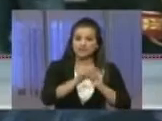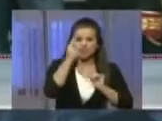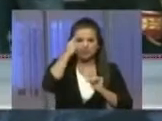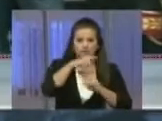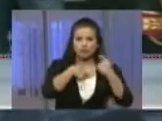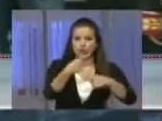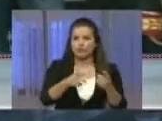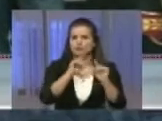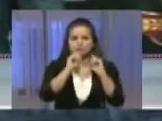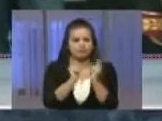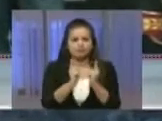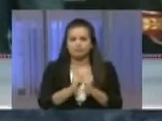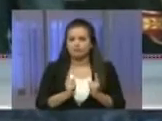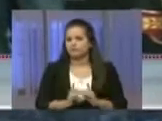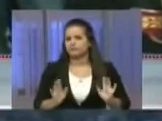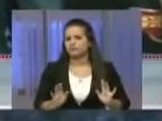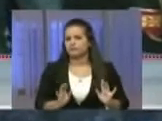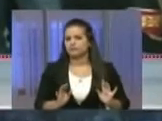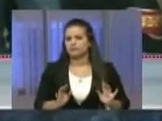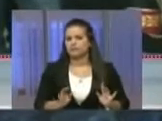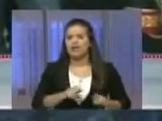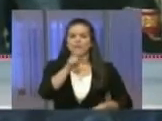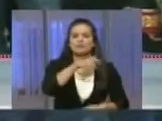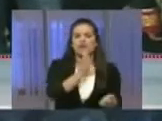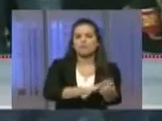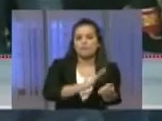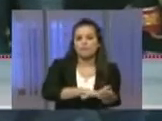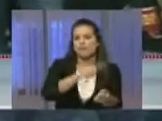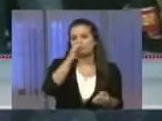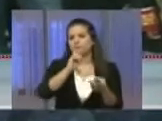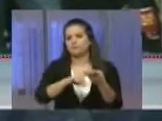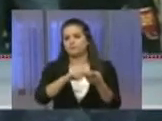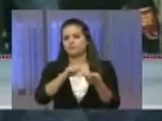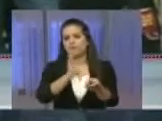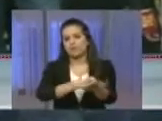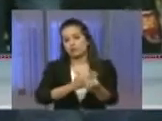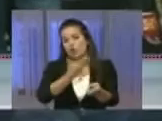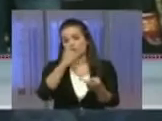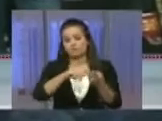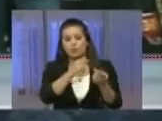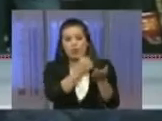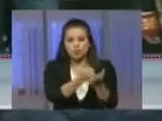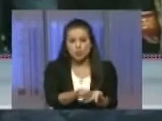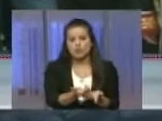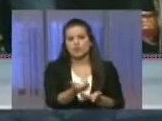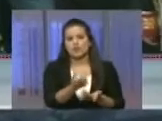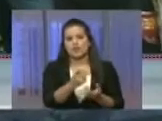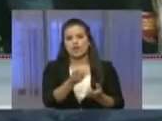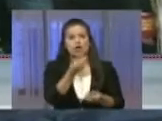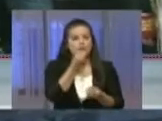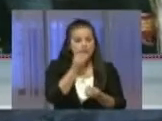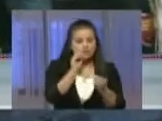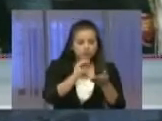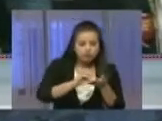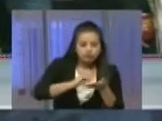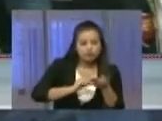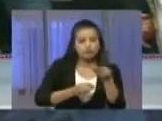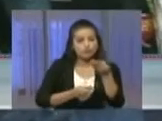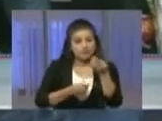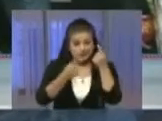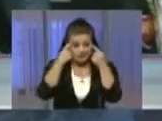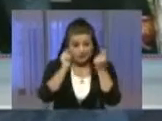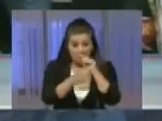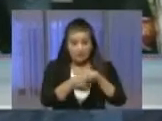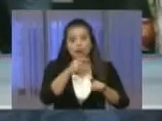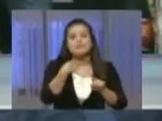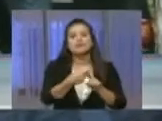concreto atiende gente con hipertensión lo ayuda Le cambia la dieta y le da su pastillita atiende